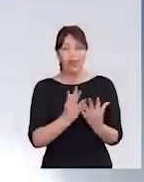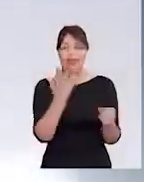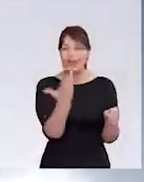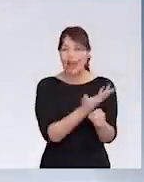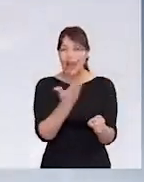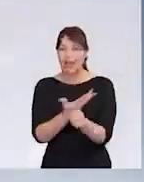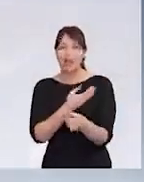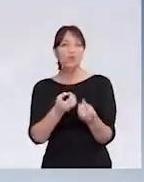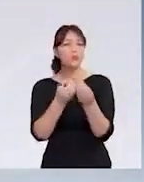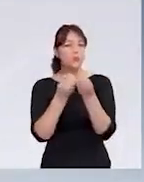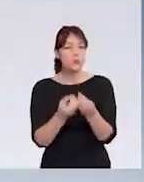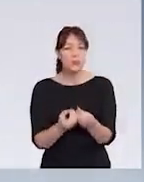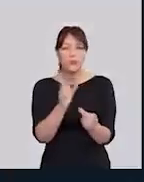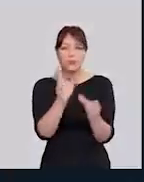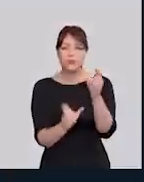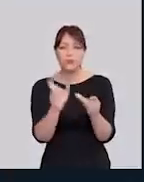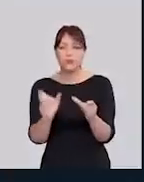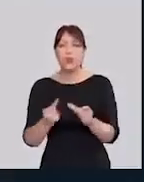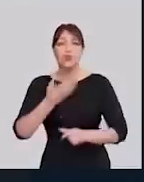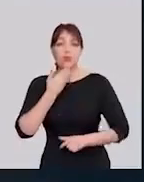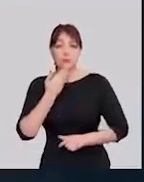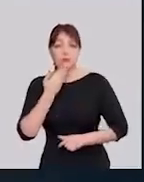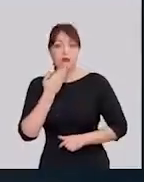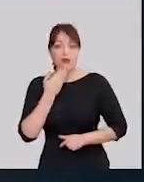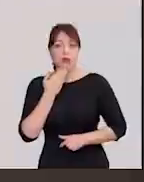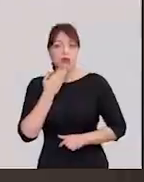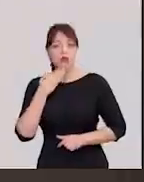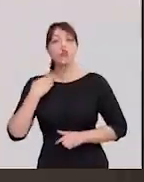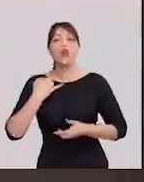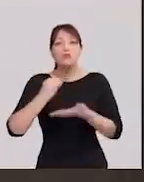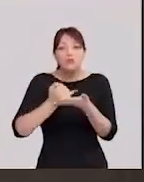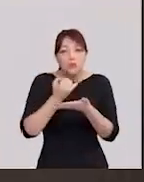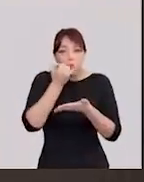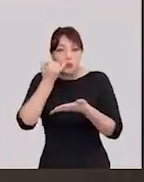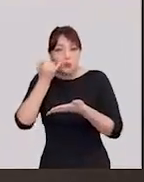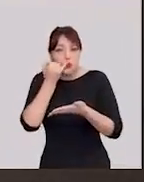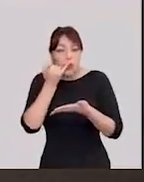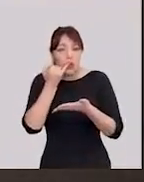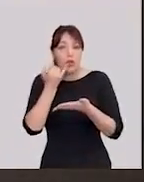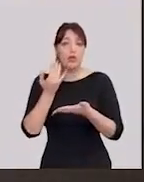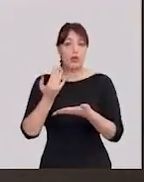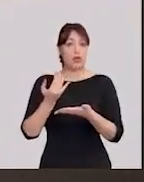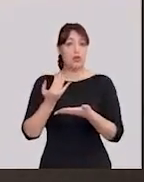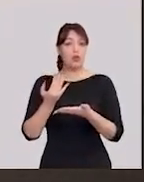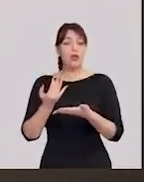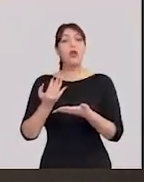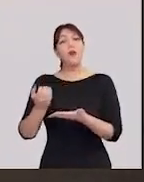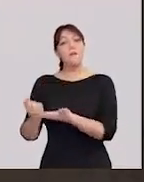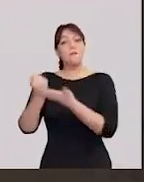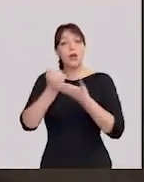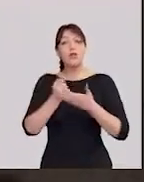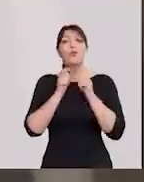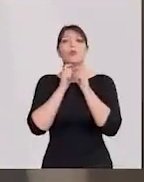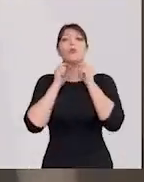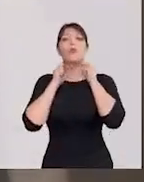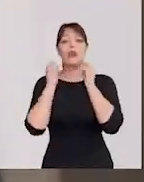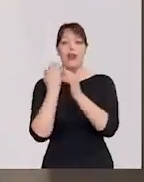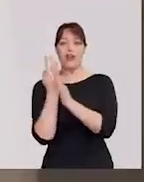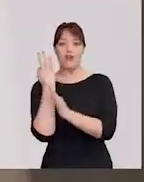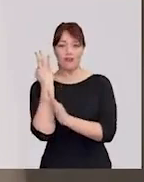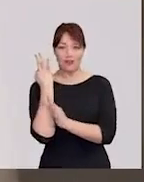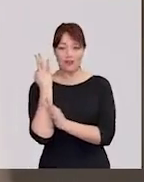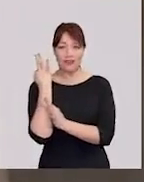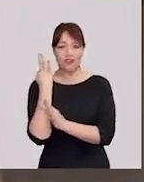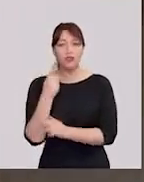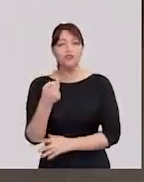hice daño a mucha gente. También fui adicto a la pasta base, hasta que un curita de la Fundación Paternita logró rehabilitarme.